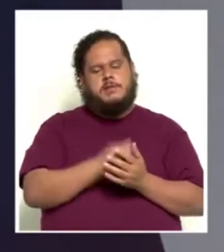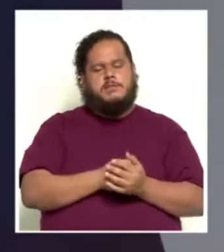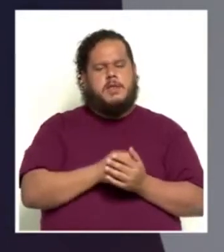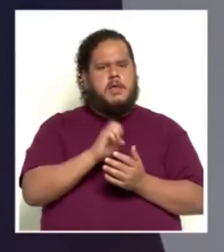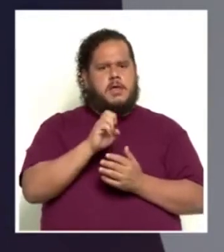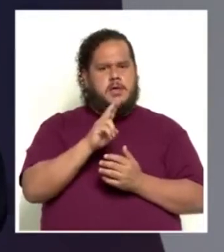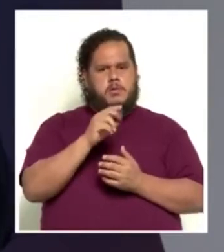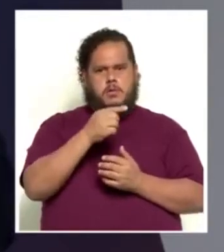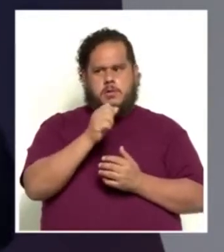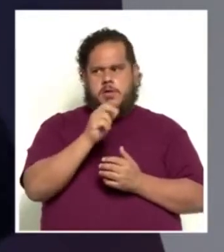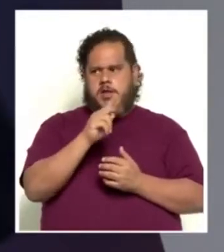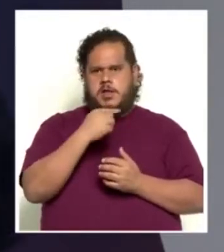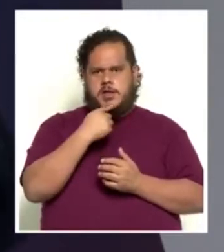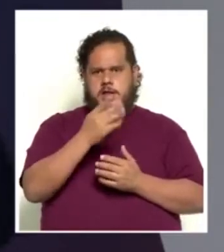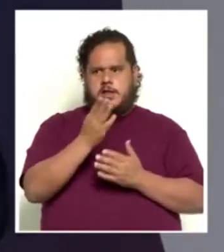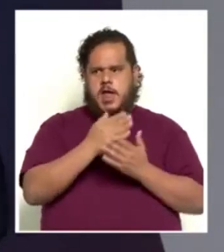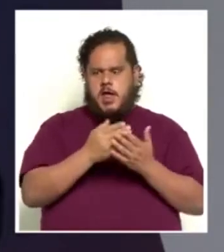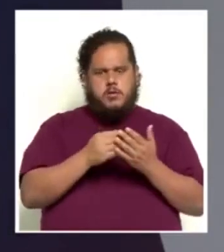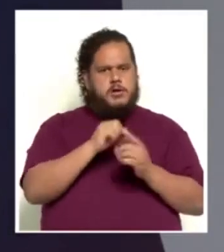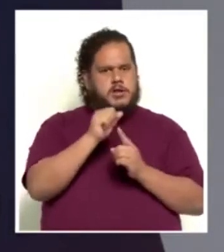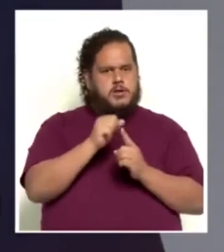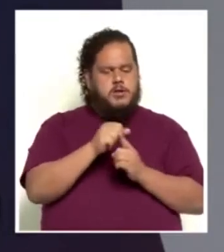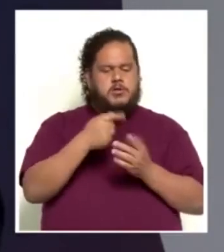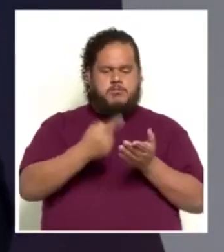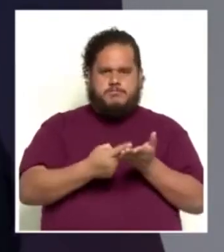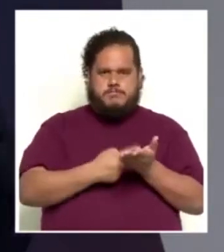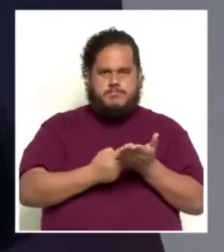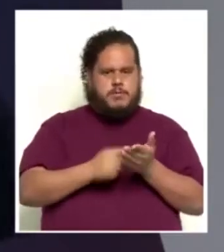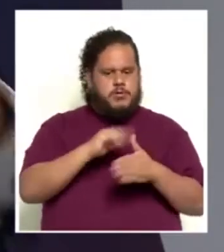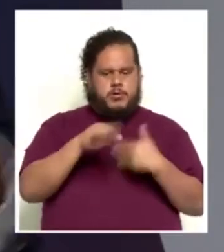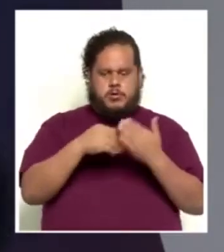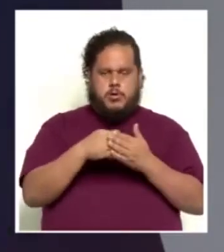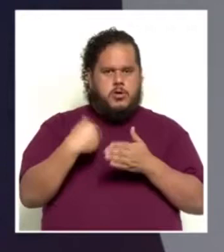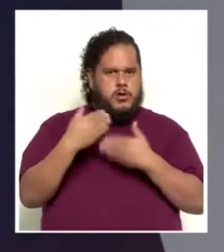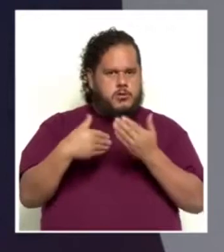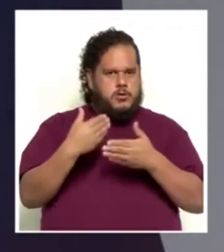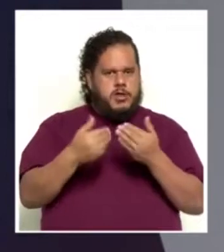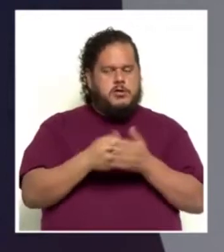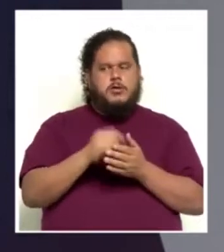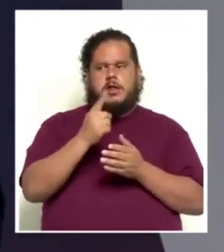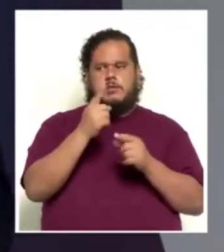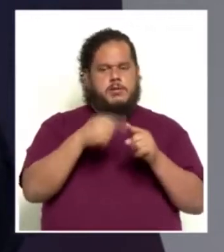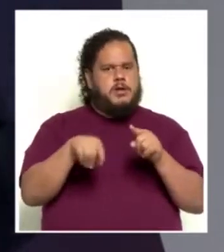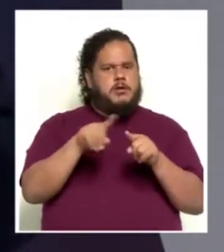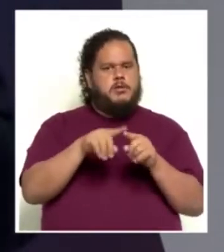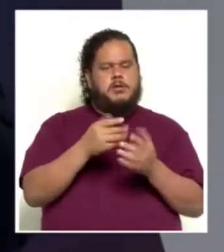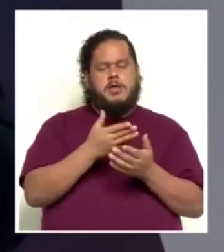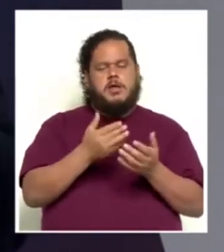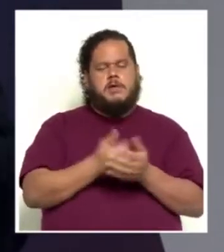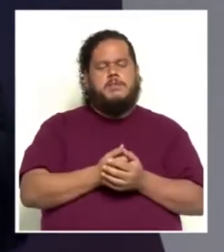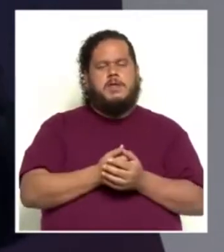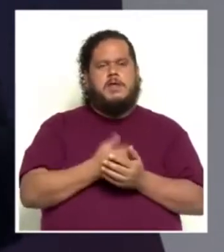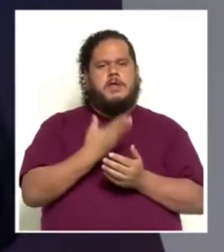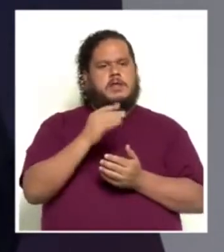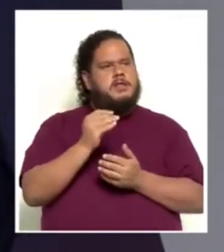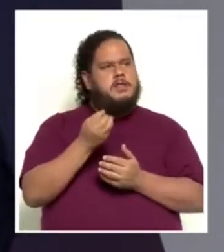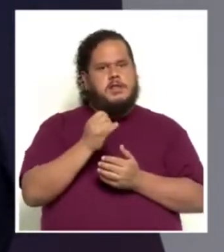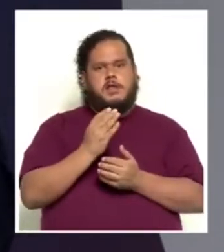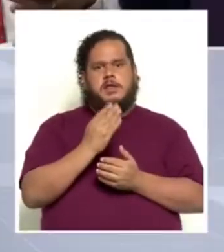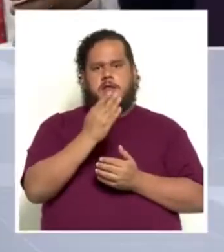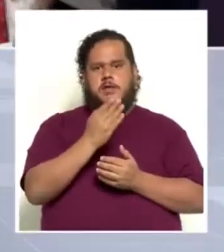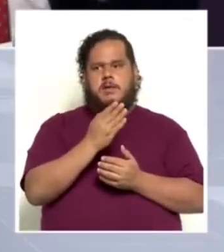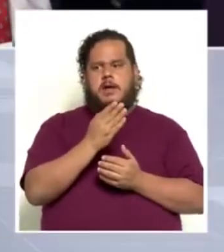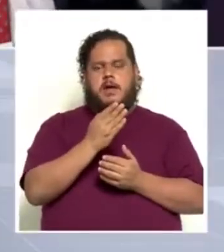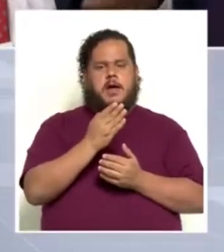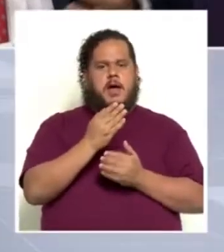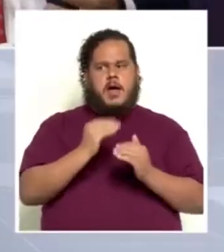un elemento que estuvo en debate durante todo el proceso de la primera ronda, y era si iba a